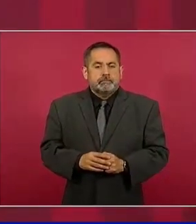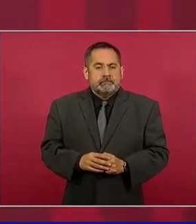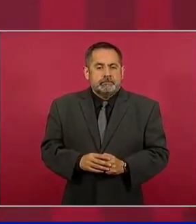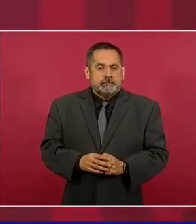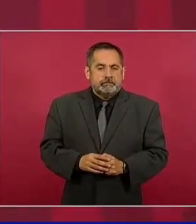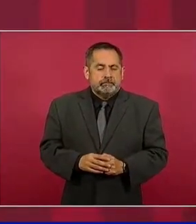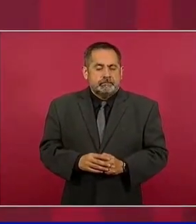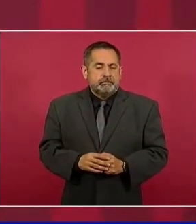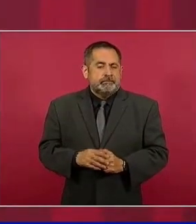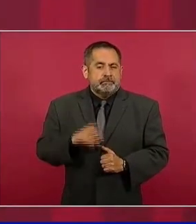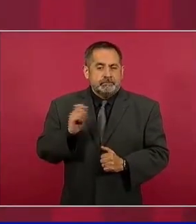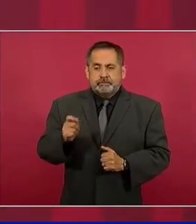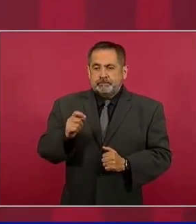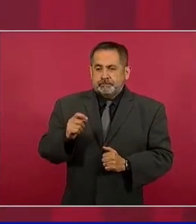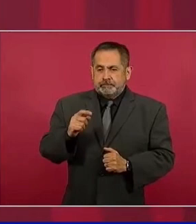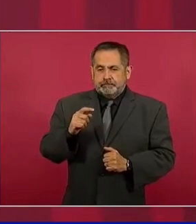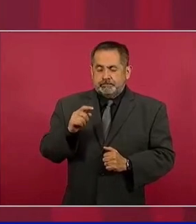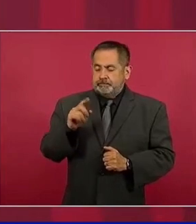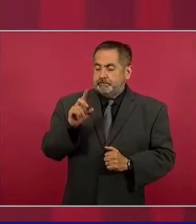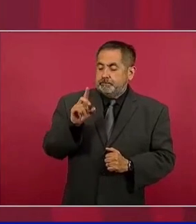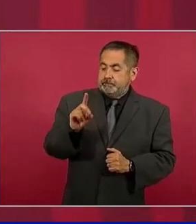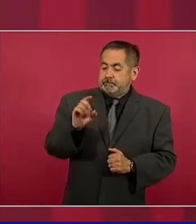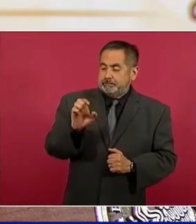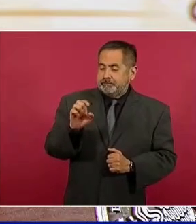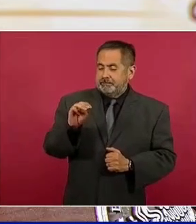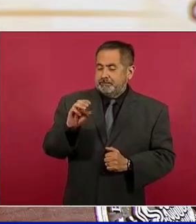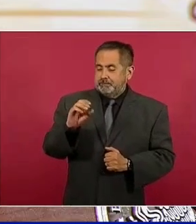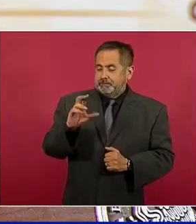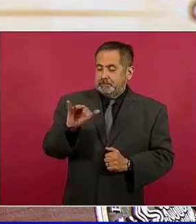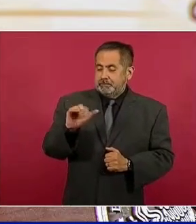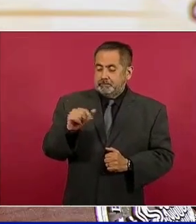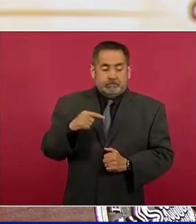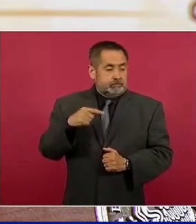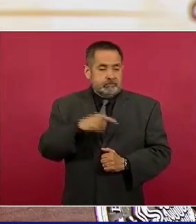¿la democracia es ganar y